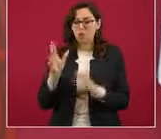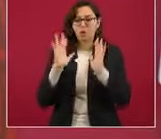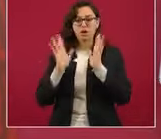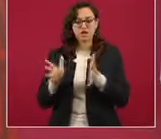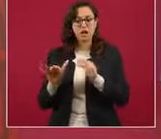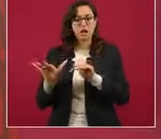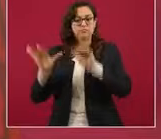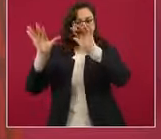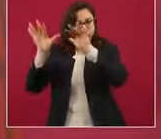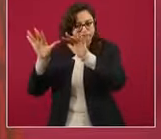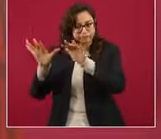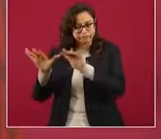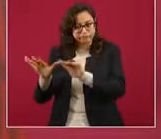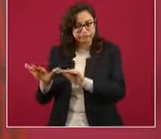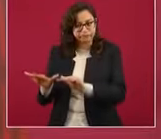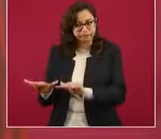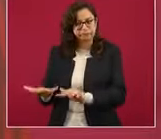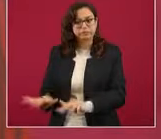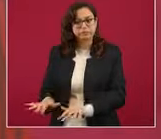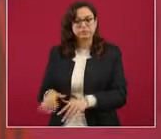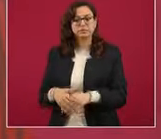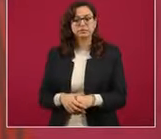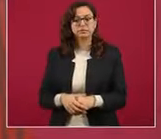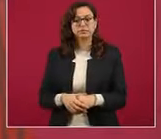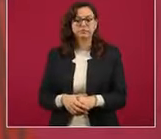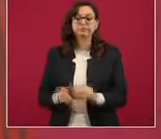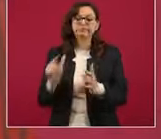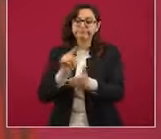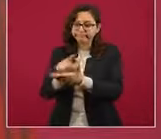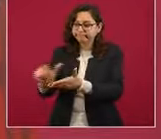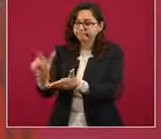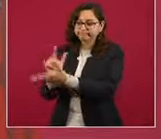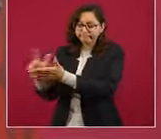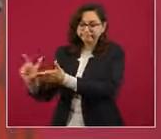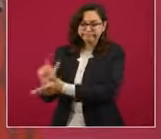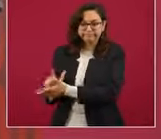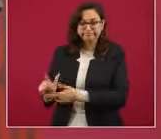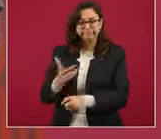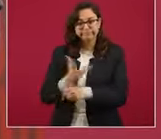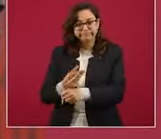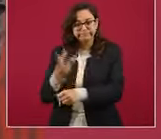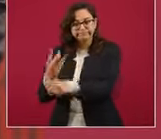agua, pero están los trabajos de limpieza,